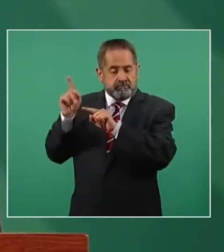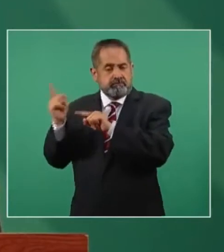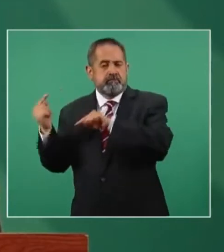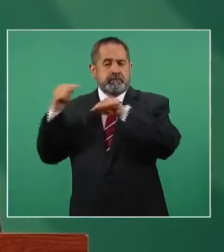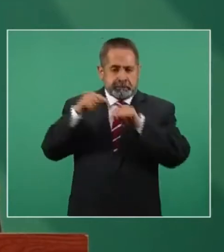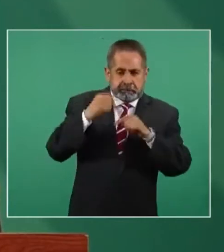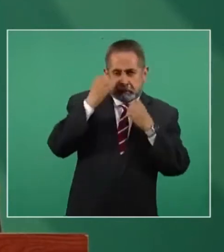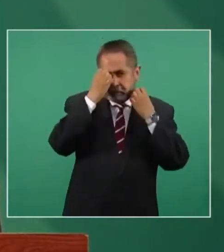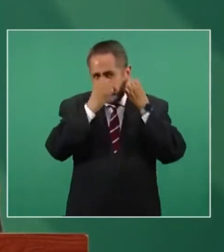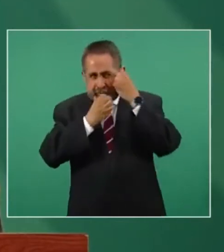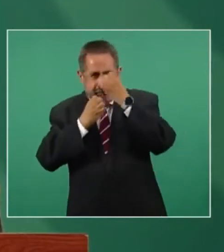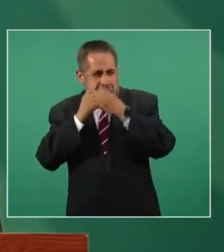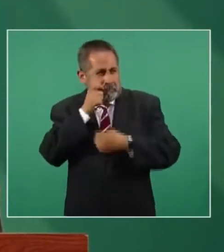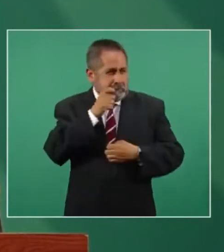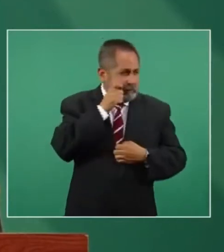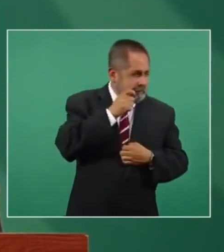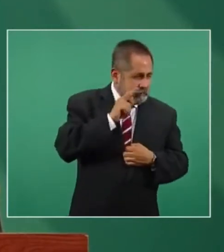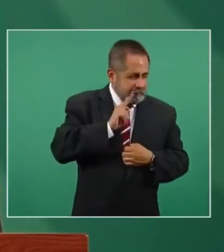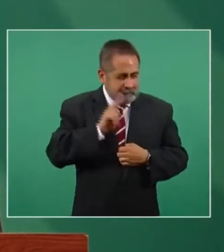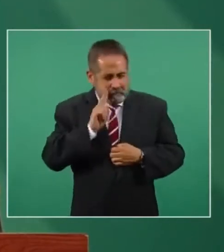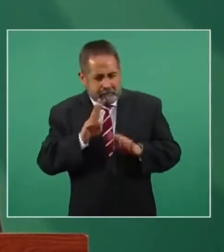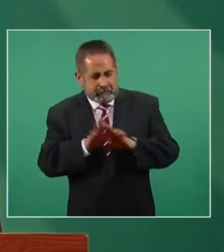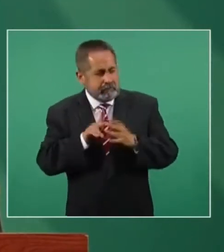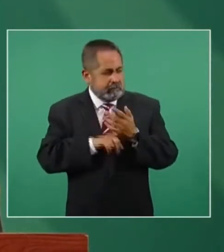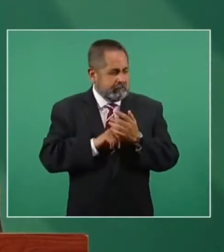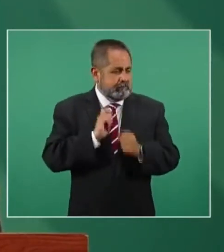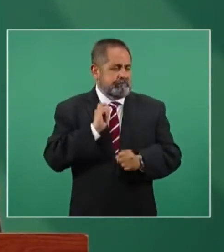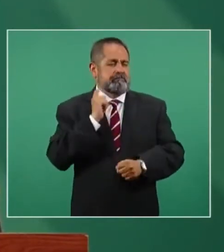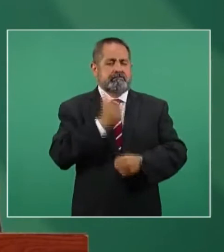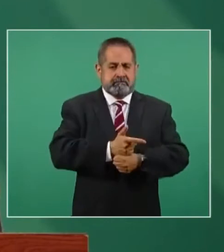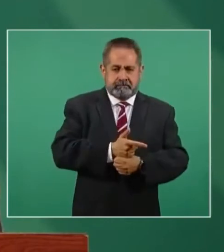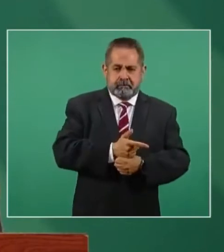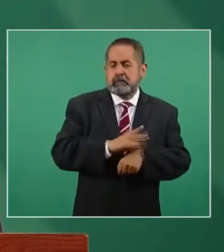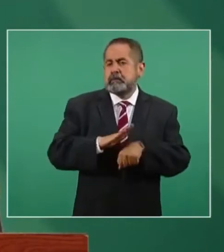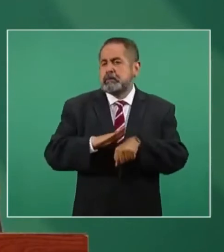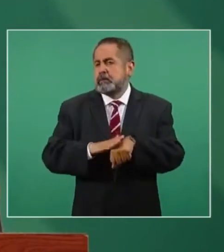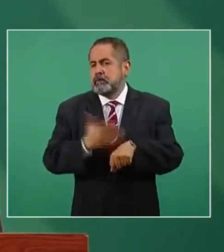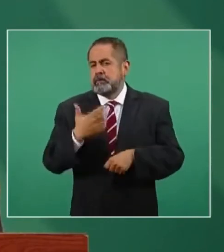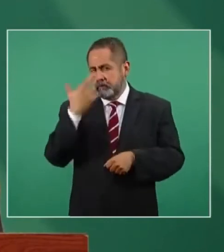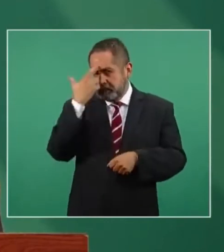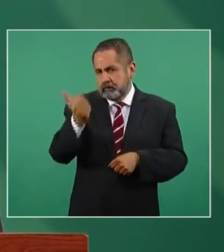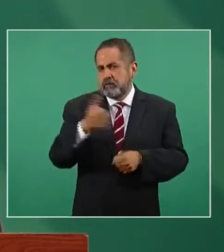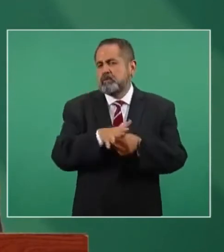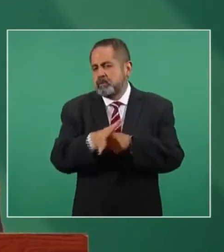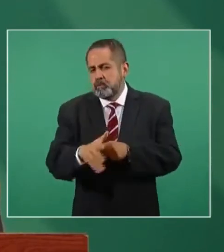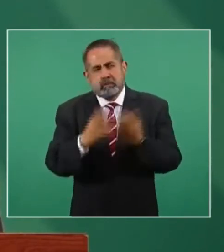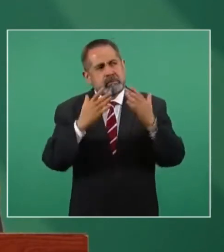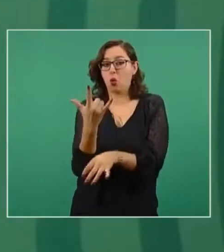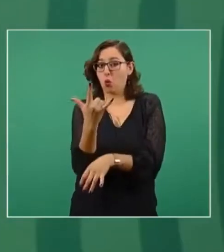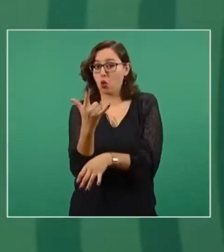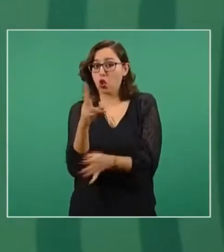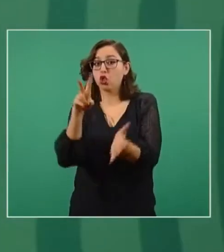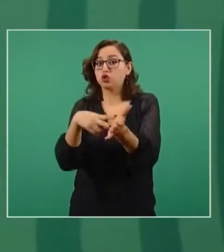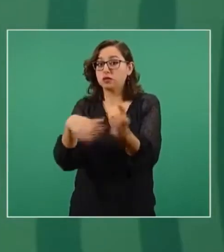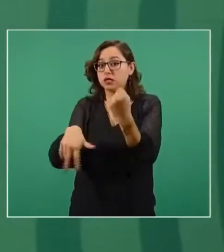técnico externo y que podamos llegar a las causas de este lamentable incidente.